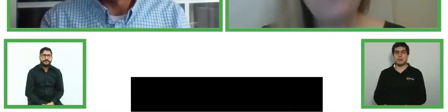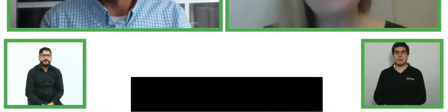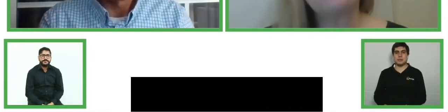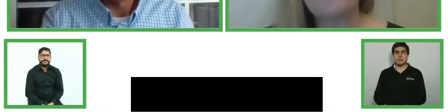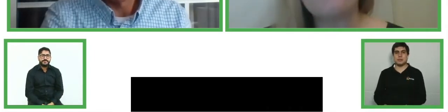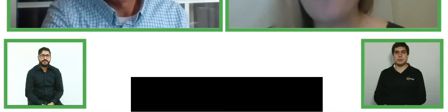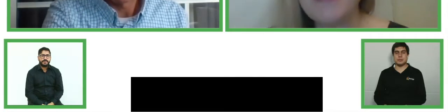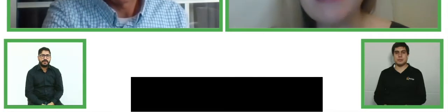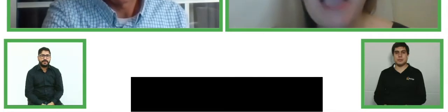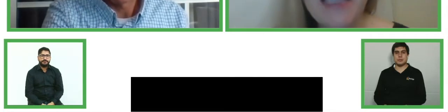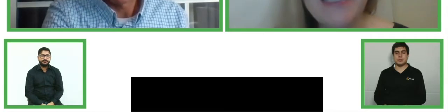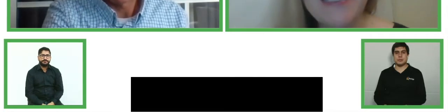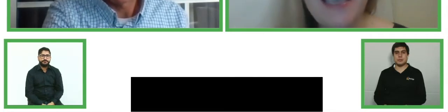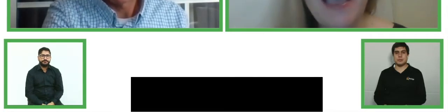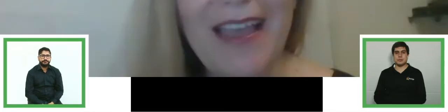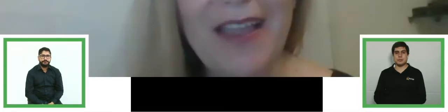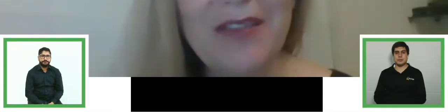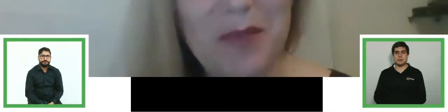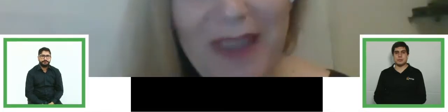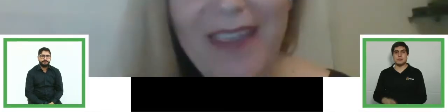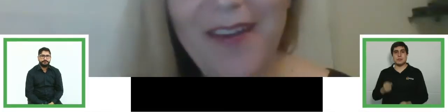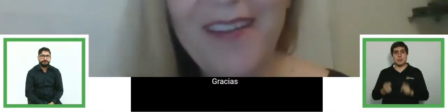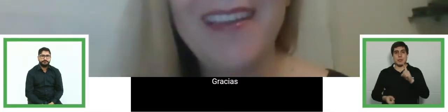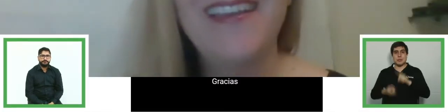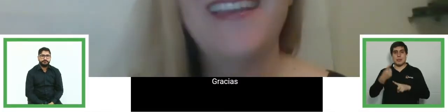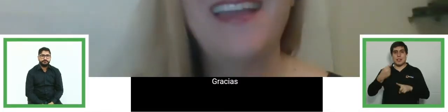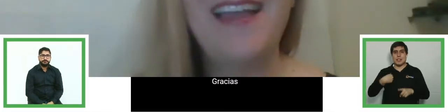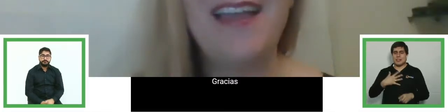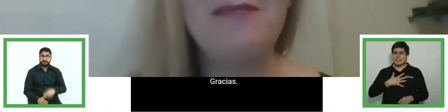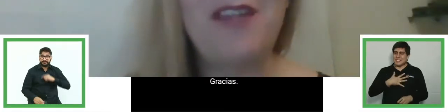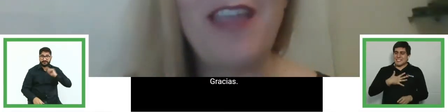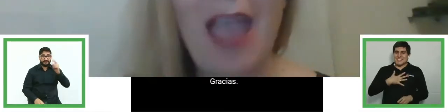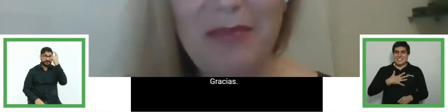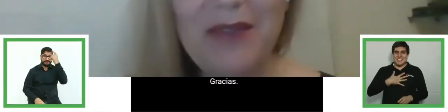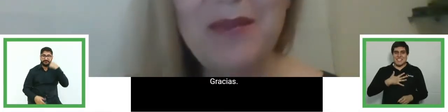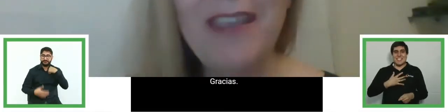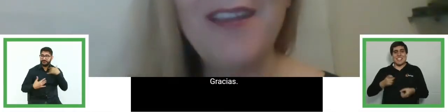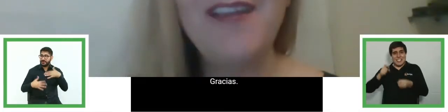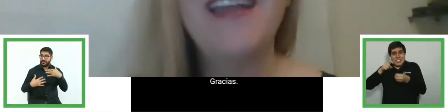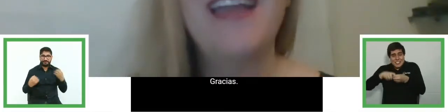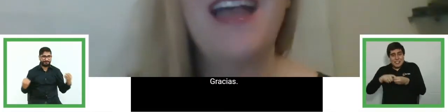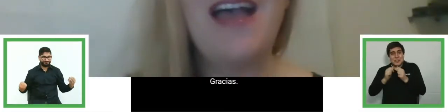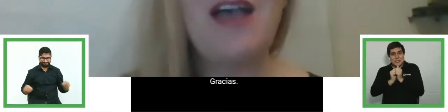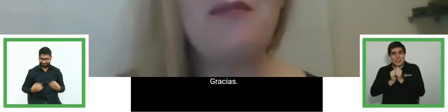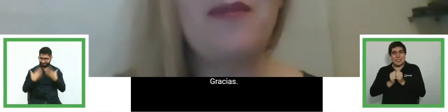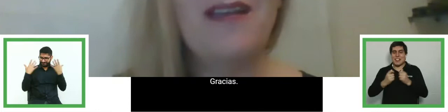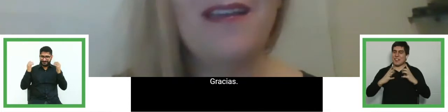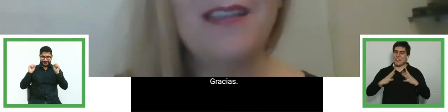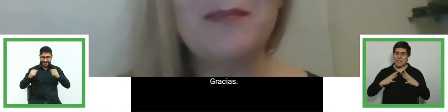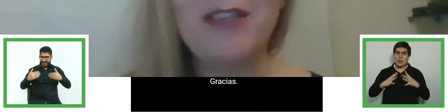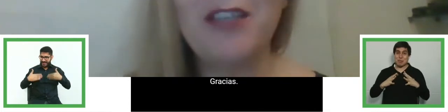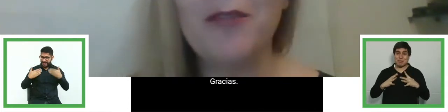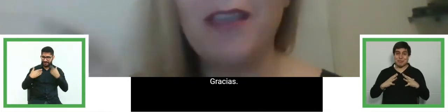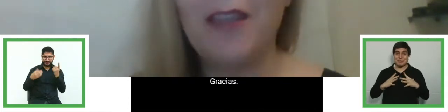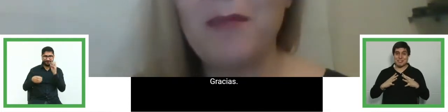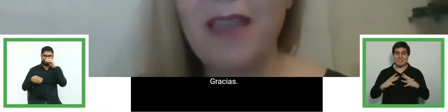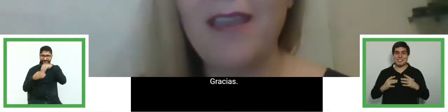Gracias. Primero, estoy muy emocionada de estar acá y muy feliz también,